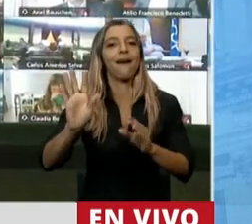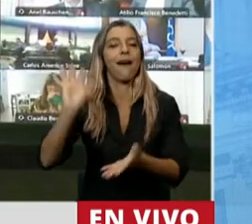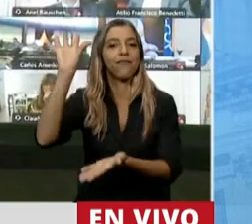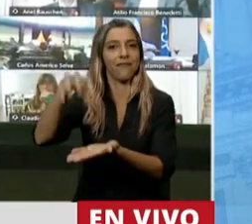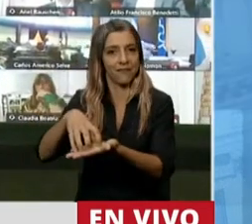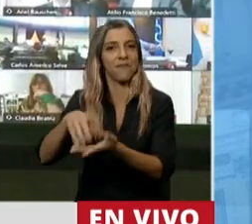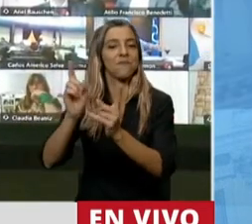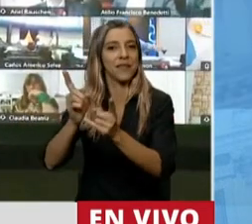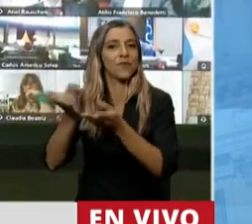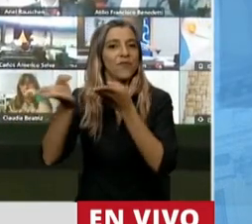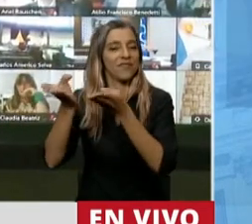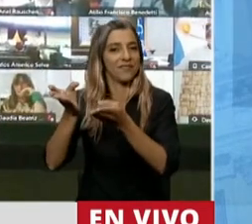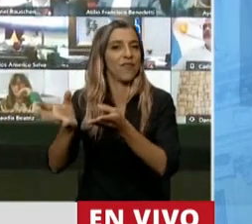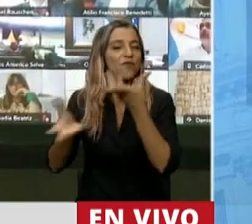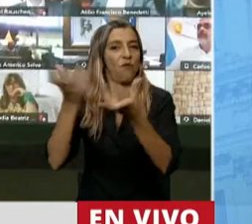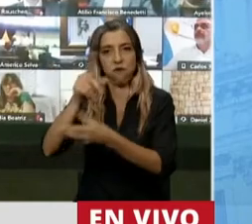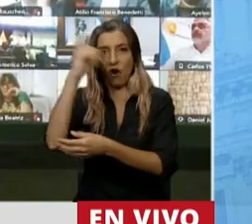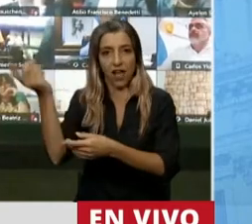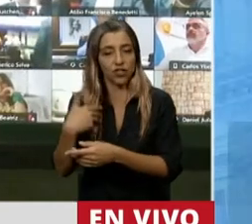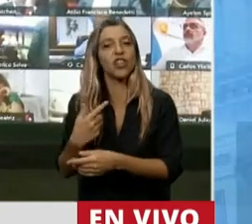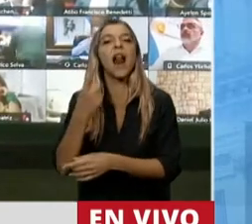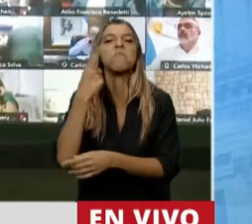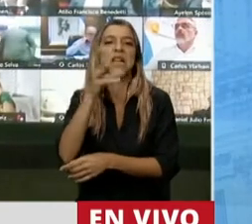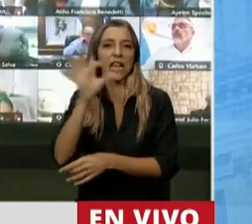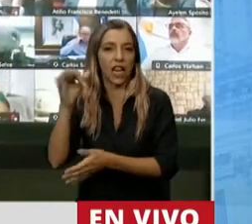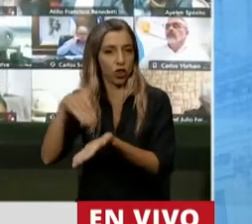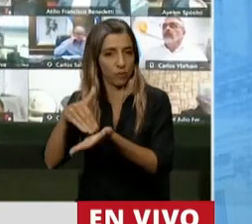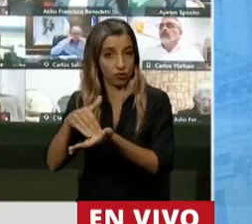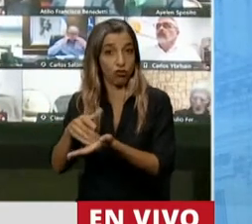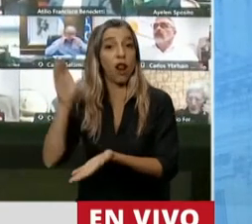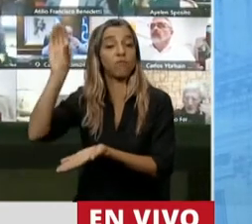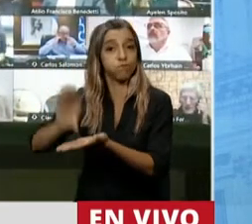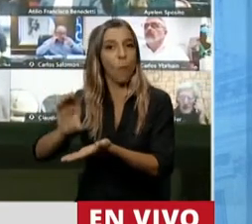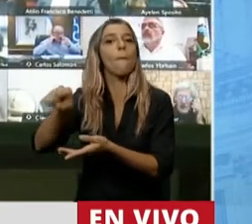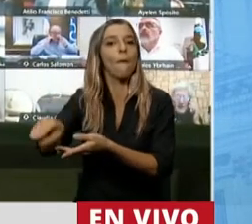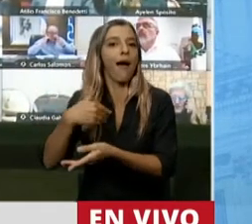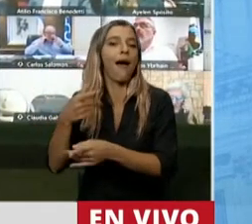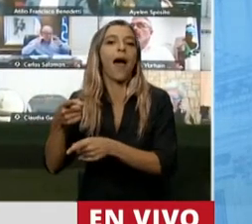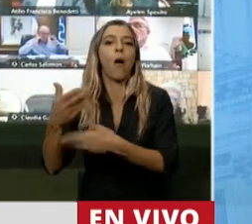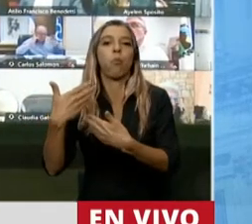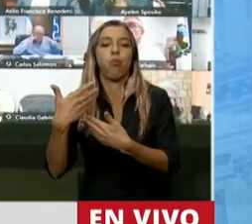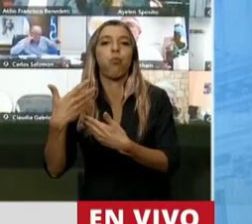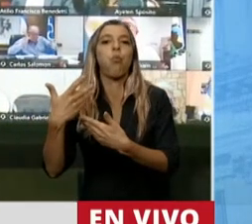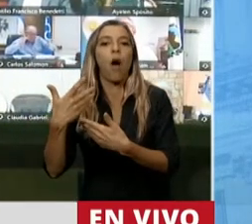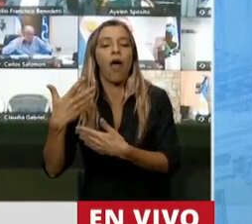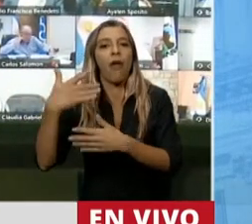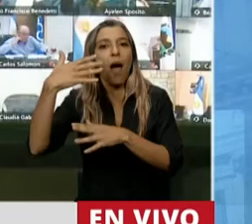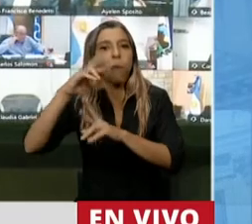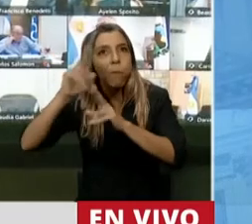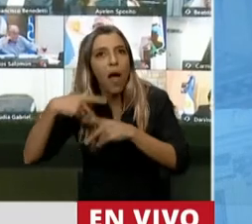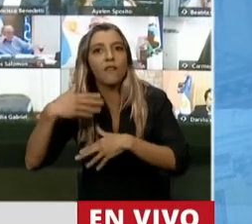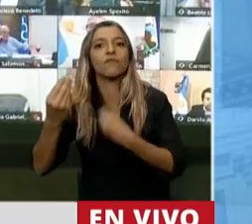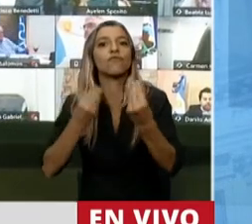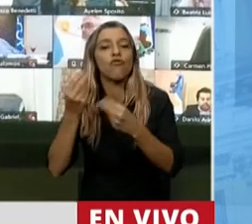Manejo del Fuego, de aproximadamente 1.500 millones. Con lo cual, claramente, se está abordando la problemática y